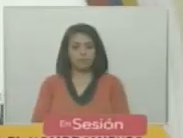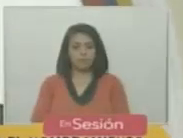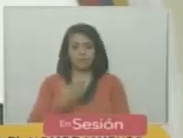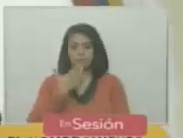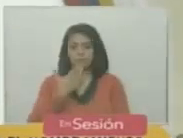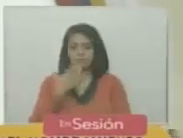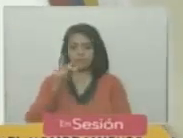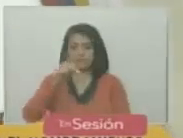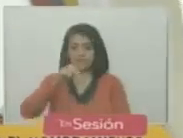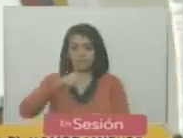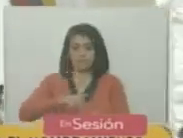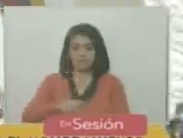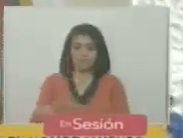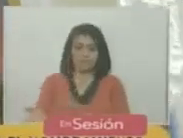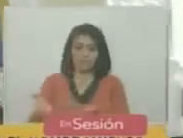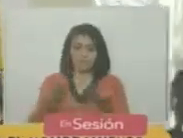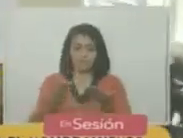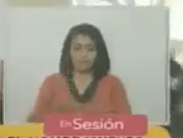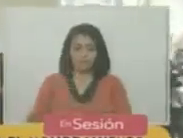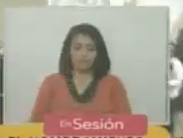Solicita a la tribuna oradora, se le concede.